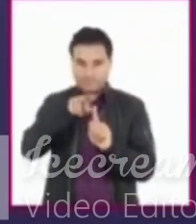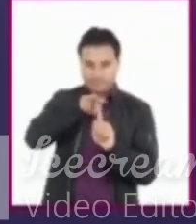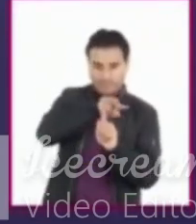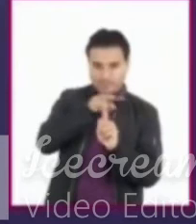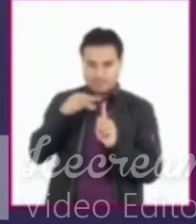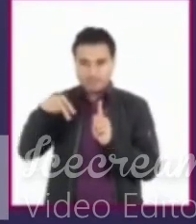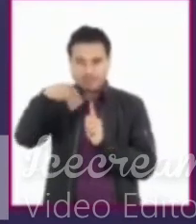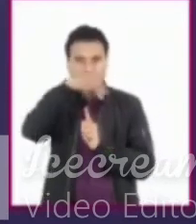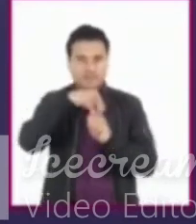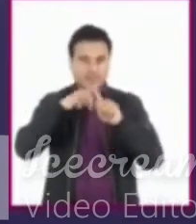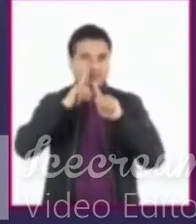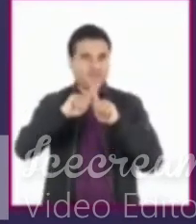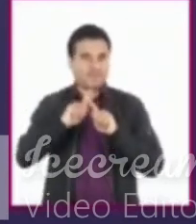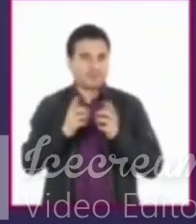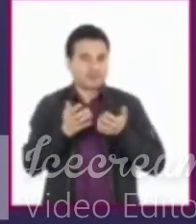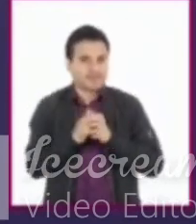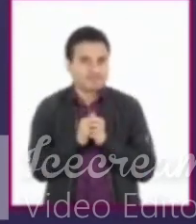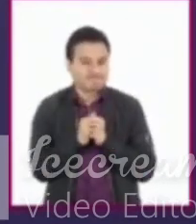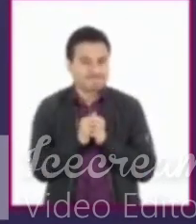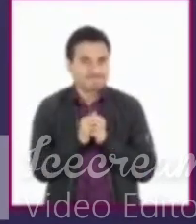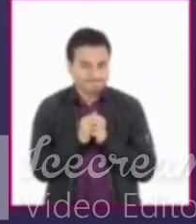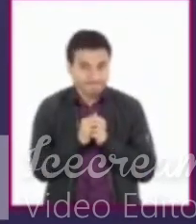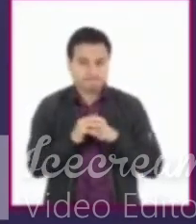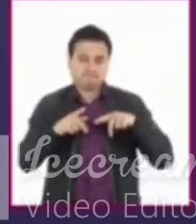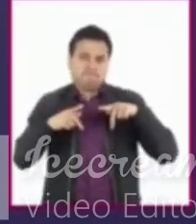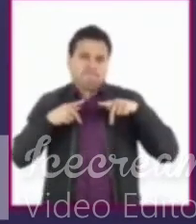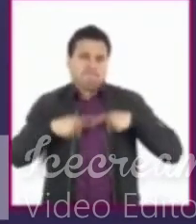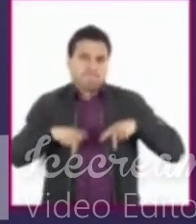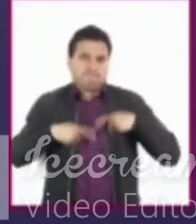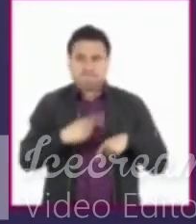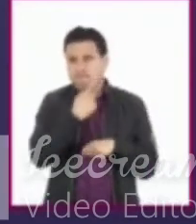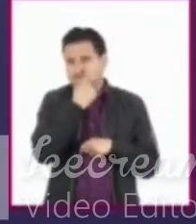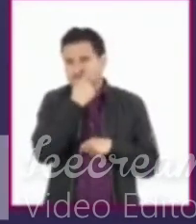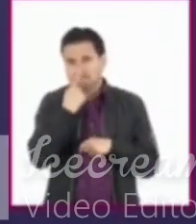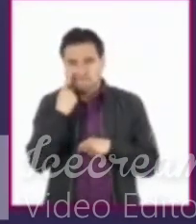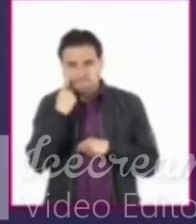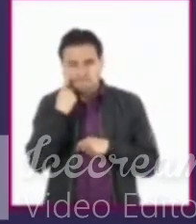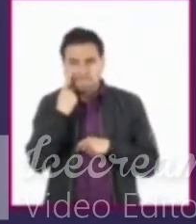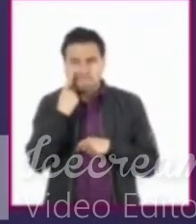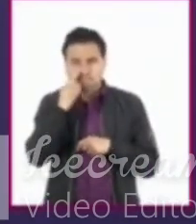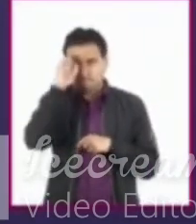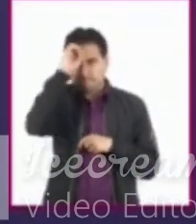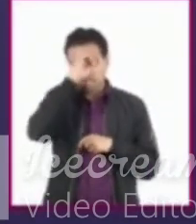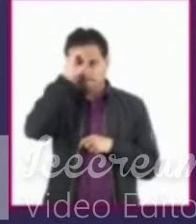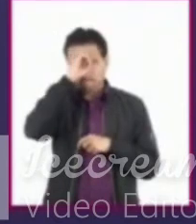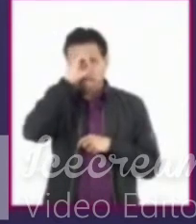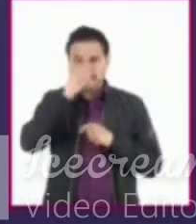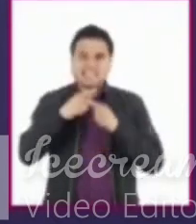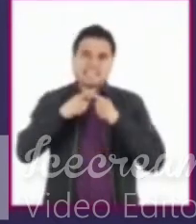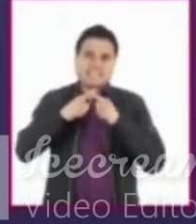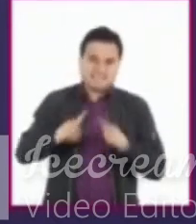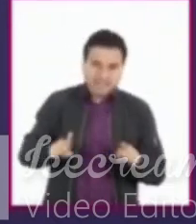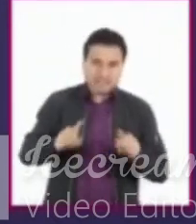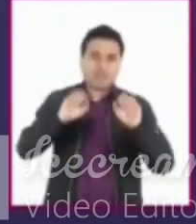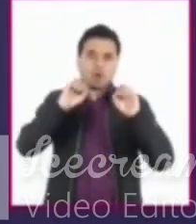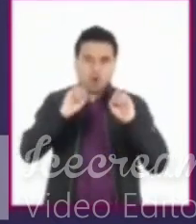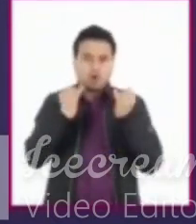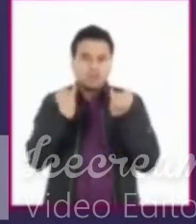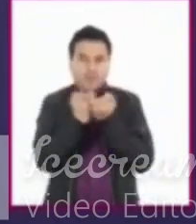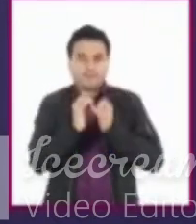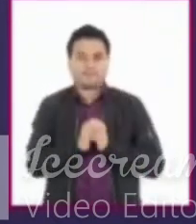vista, en los que las posturas pueden ser divergentes, pero siempre sustentadas en